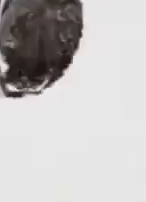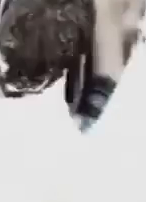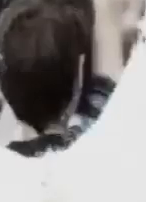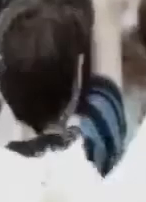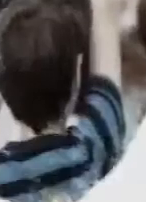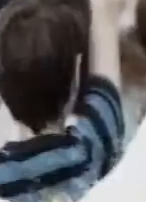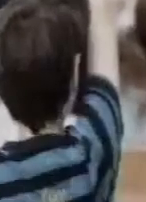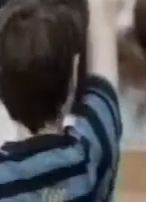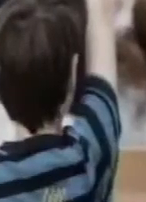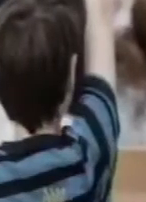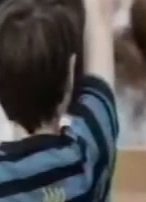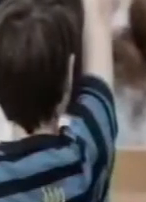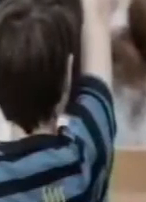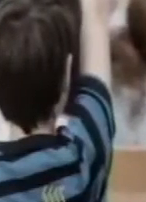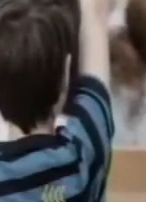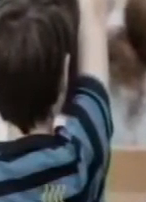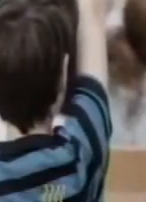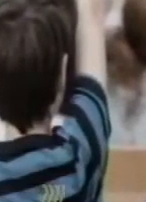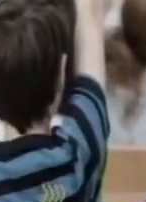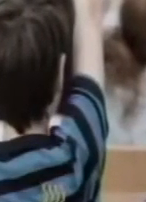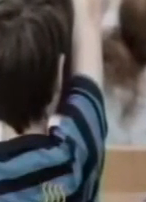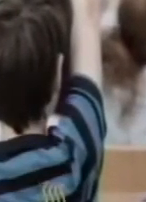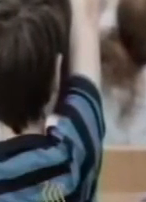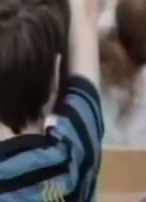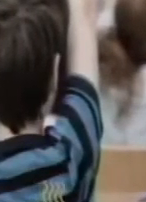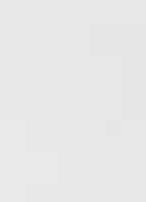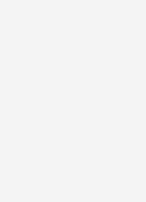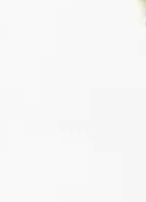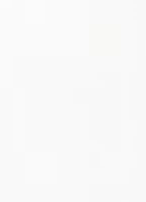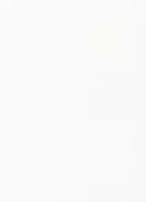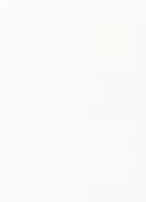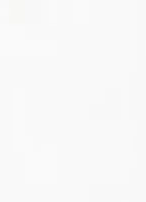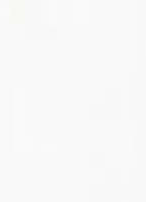A continuación, comunicación y lenguaje, tercero básico.